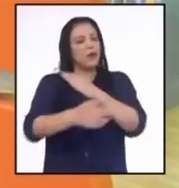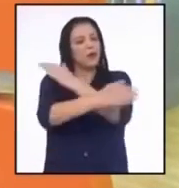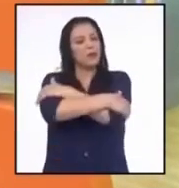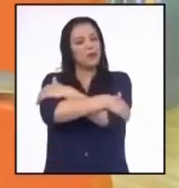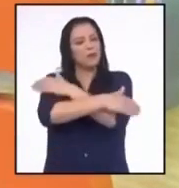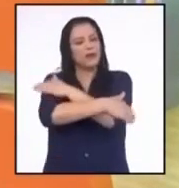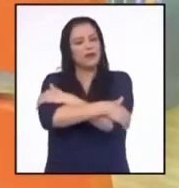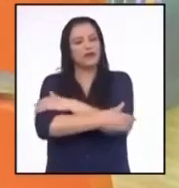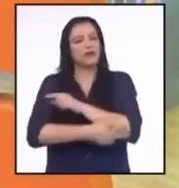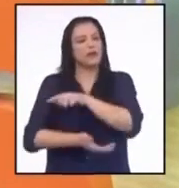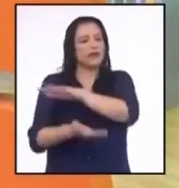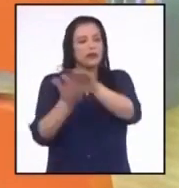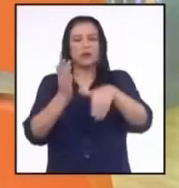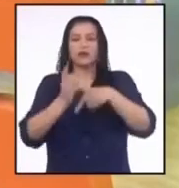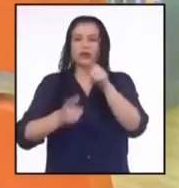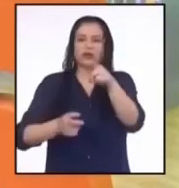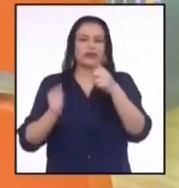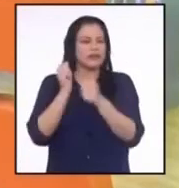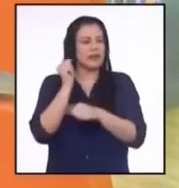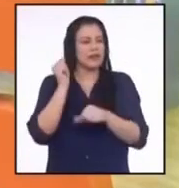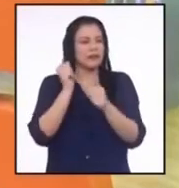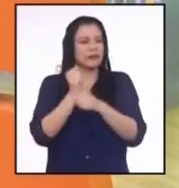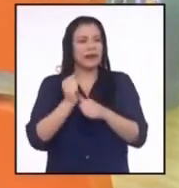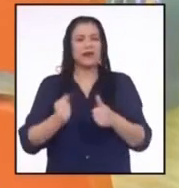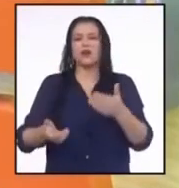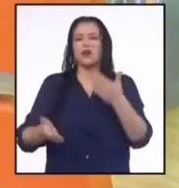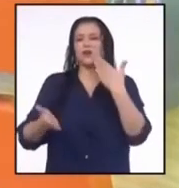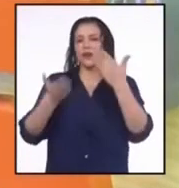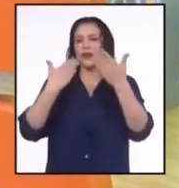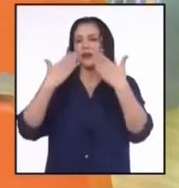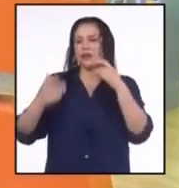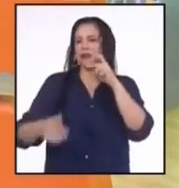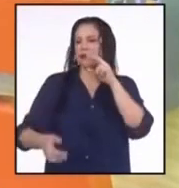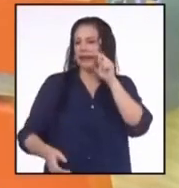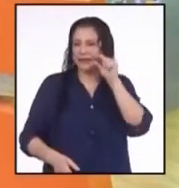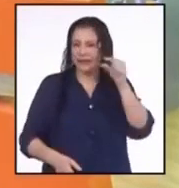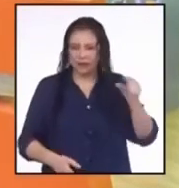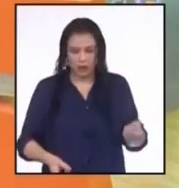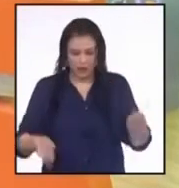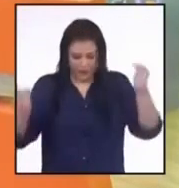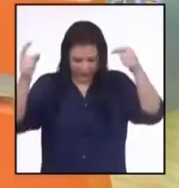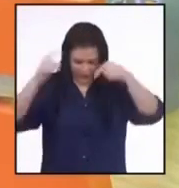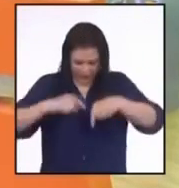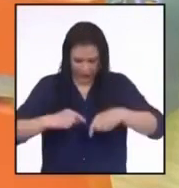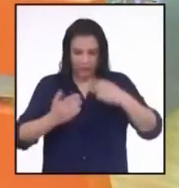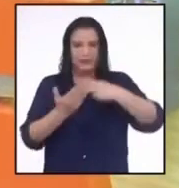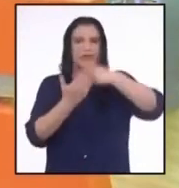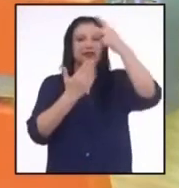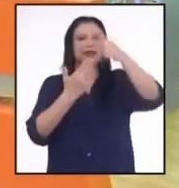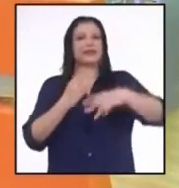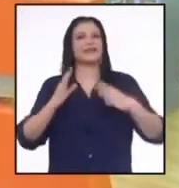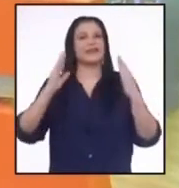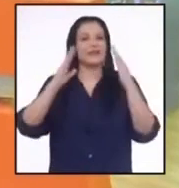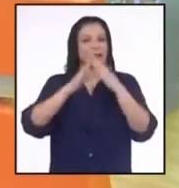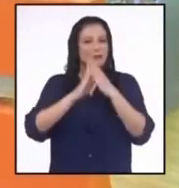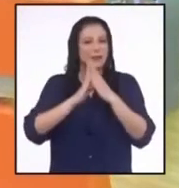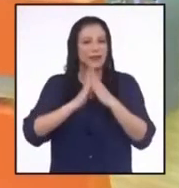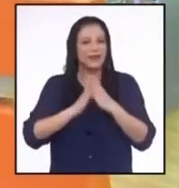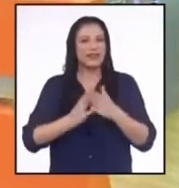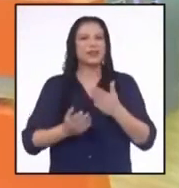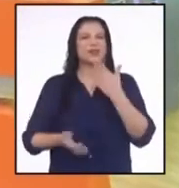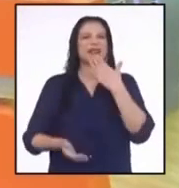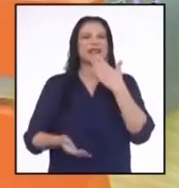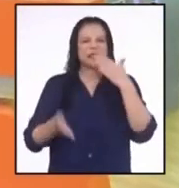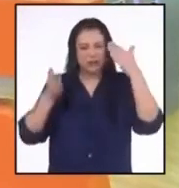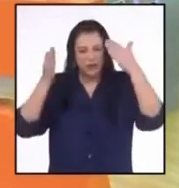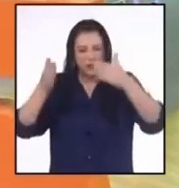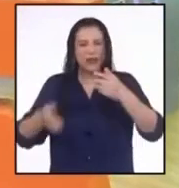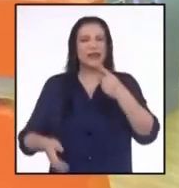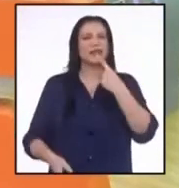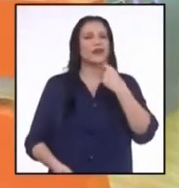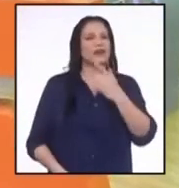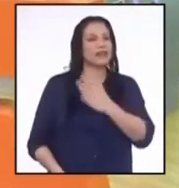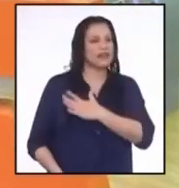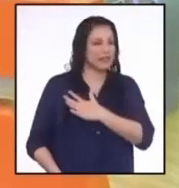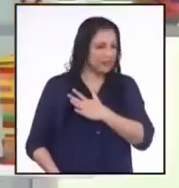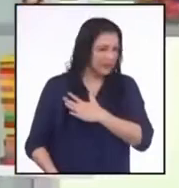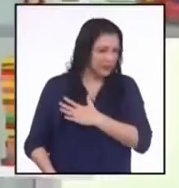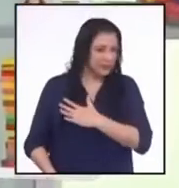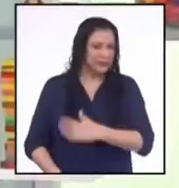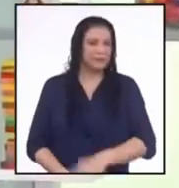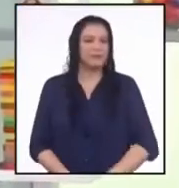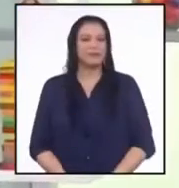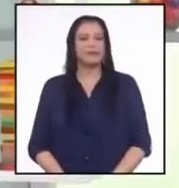Yapaya Iwauji Kunapaj Quechuanchik Rimas Kunapaj. Kaimi, esto es Aprendo en Casa para quinto de